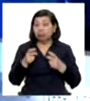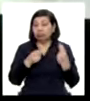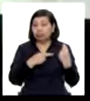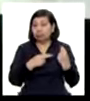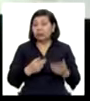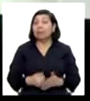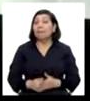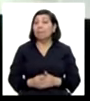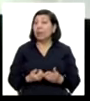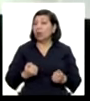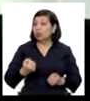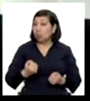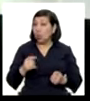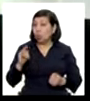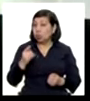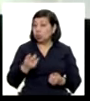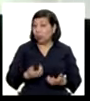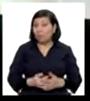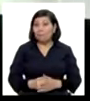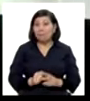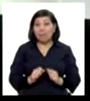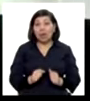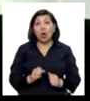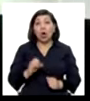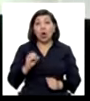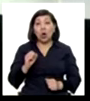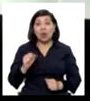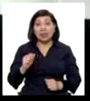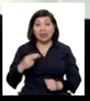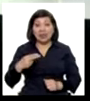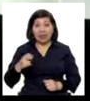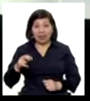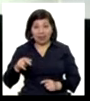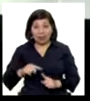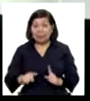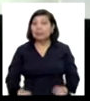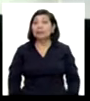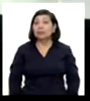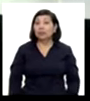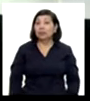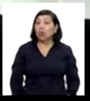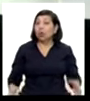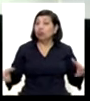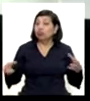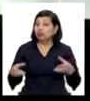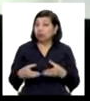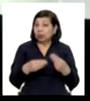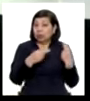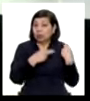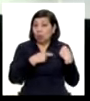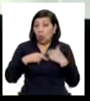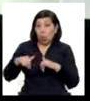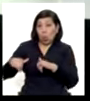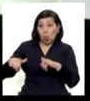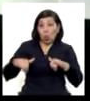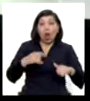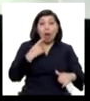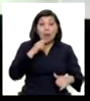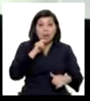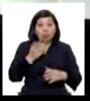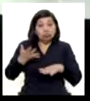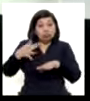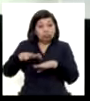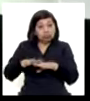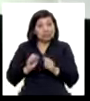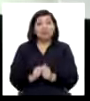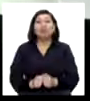Inversión en Infraestructura de Transporte de Uso Público, OSITRAN, y ella es presidenta del Comité de Igualdad de Género e